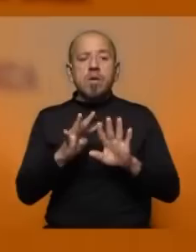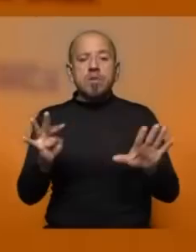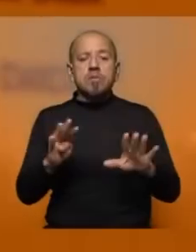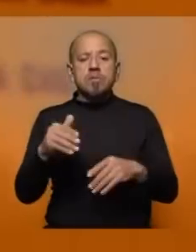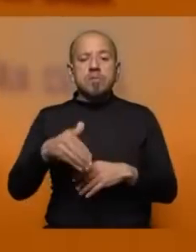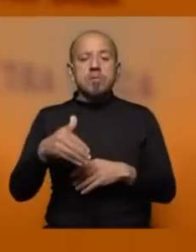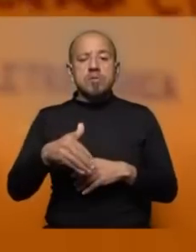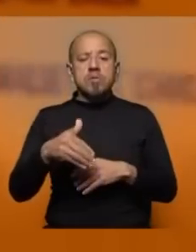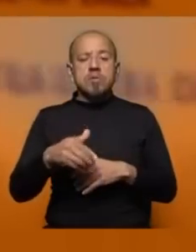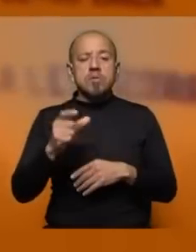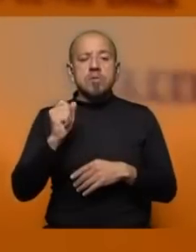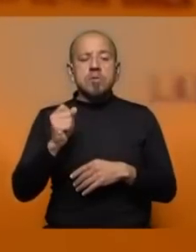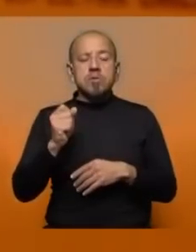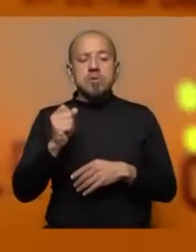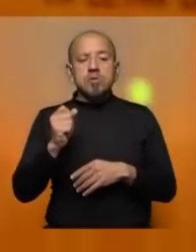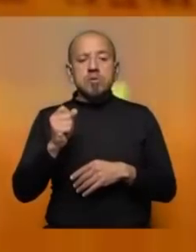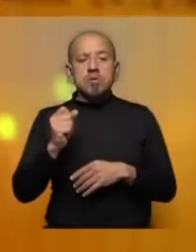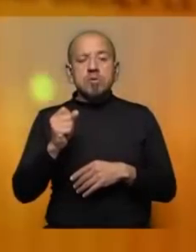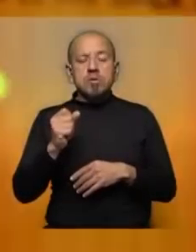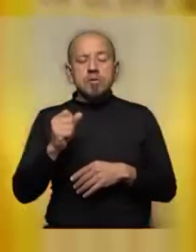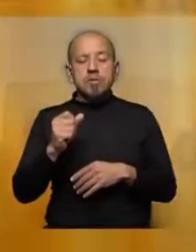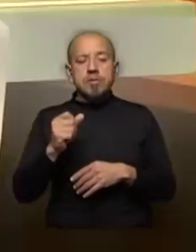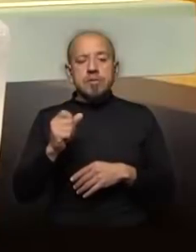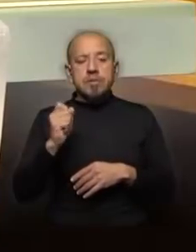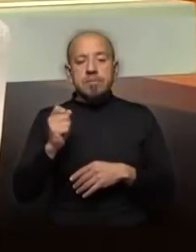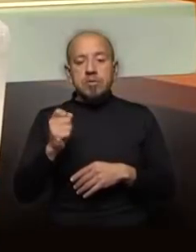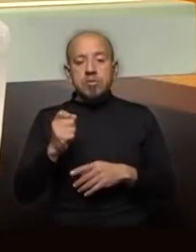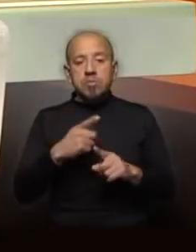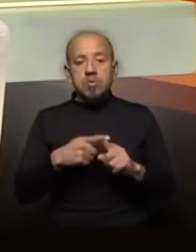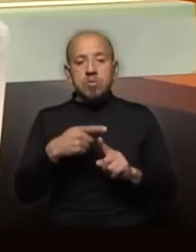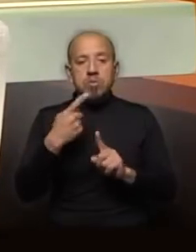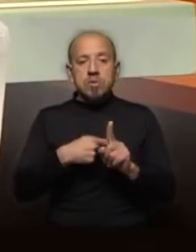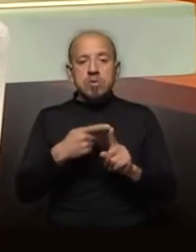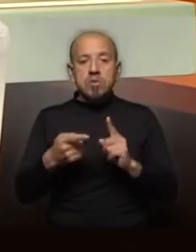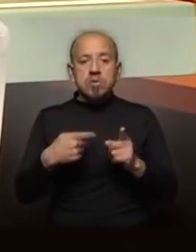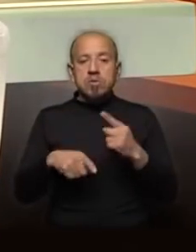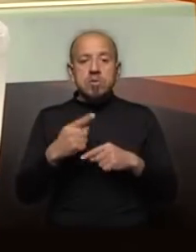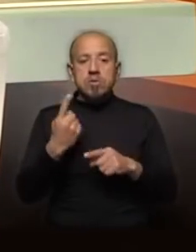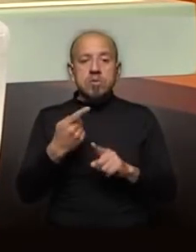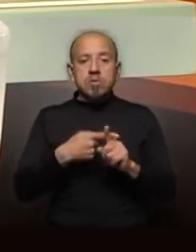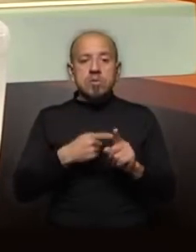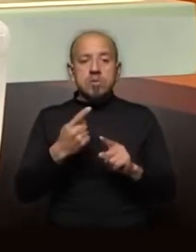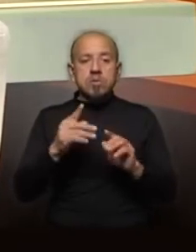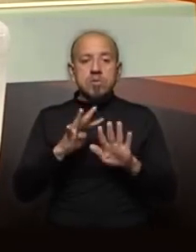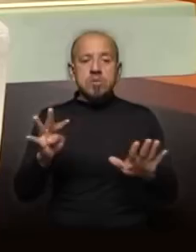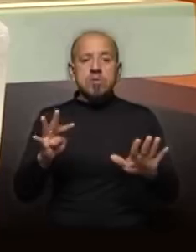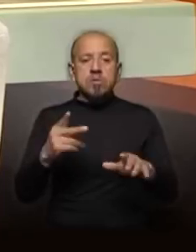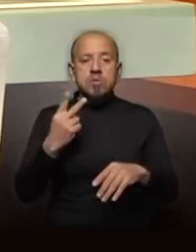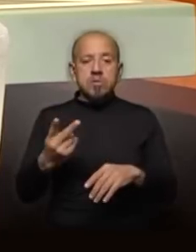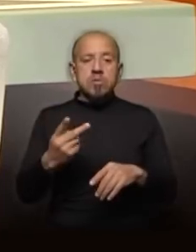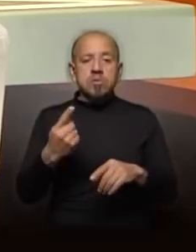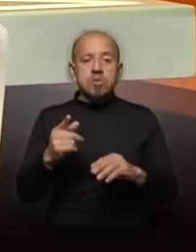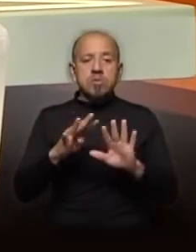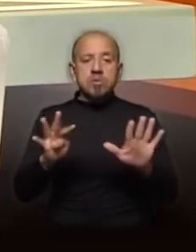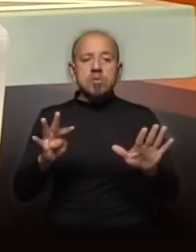de pesos al mes para cubrir los salarios de los médicos que se iban contratando pero el primer mes recibieron 19 segundo mes